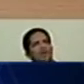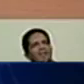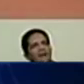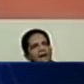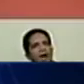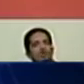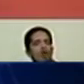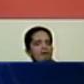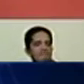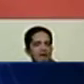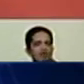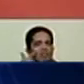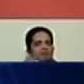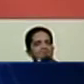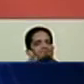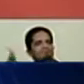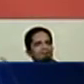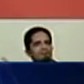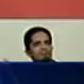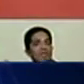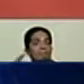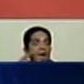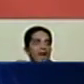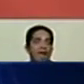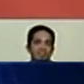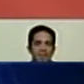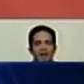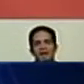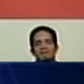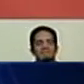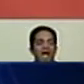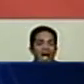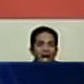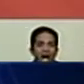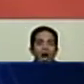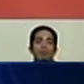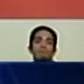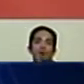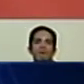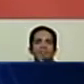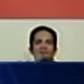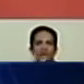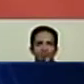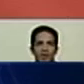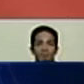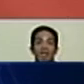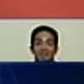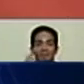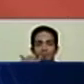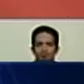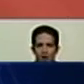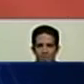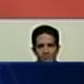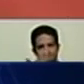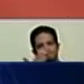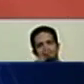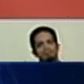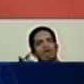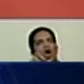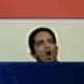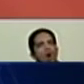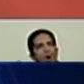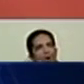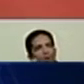Guyana para encontrarse en aguas jurisdiccionales de Venezuela. Estas pruebas serán consignadas en las Naciones Unidas, tal como en su